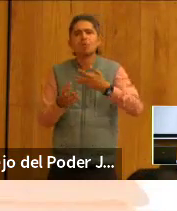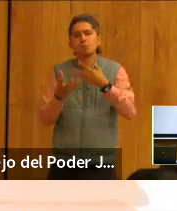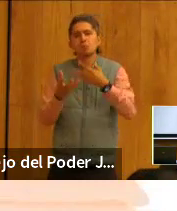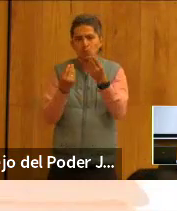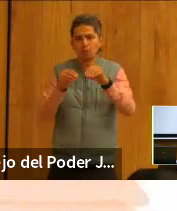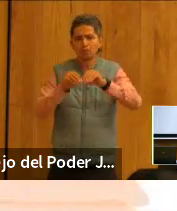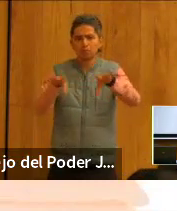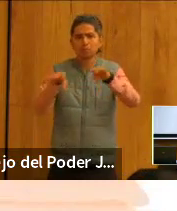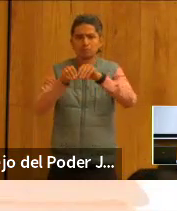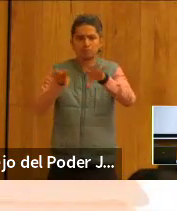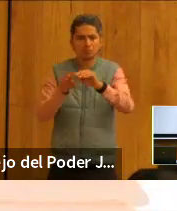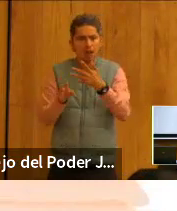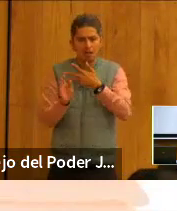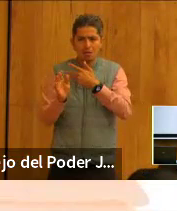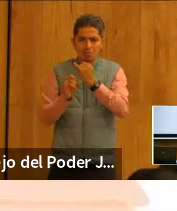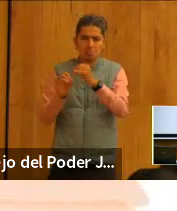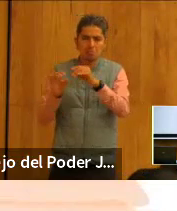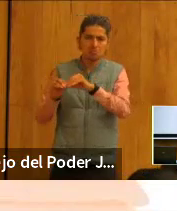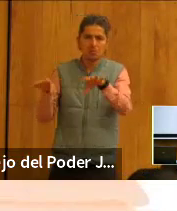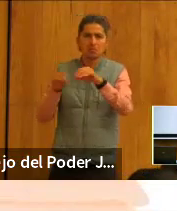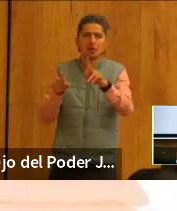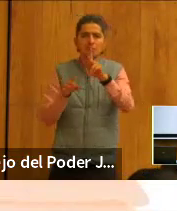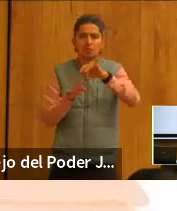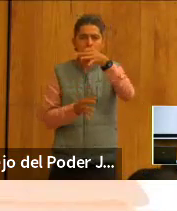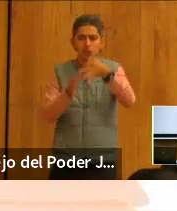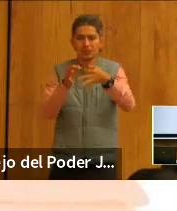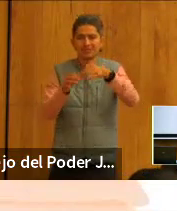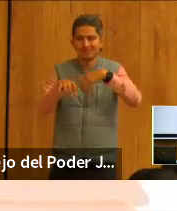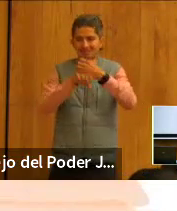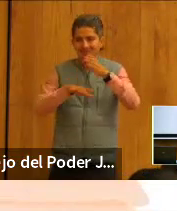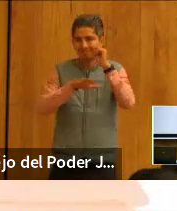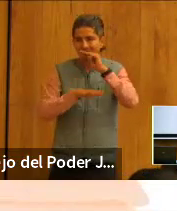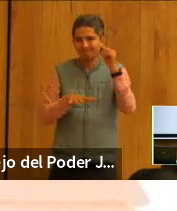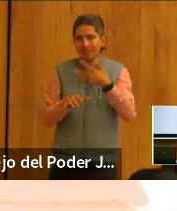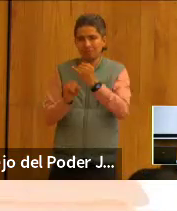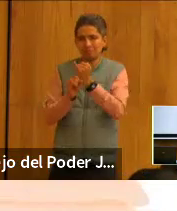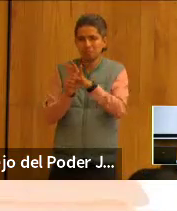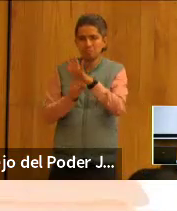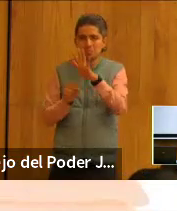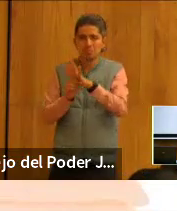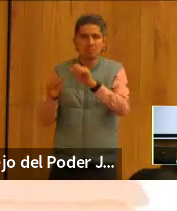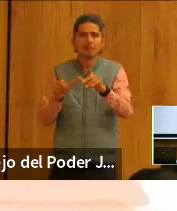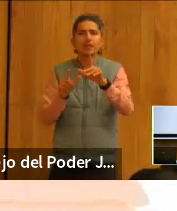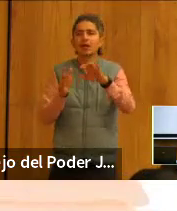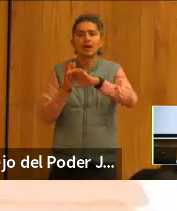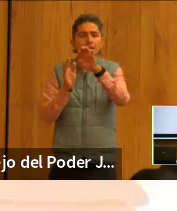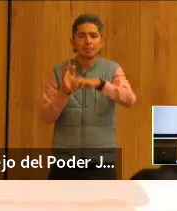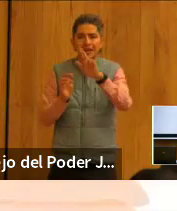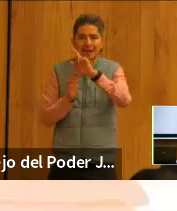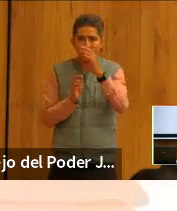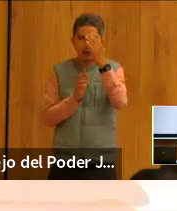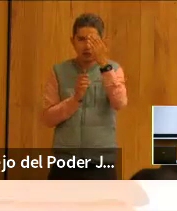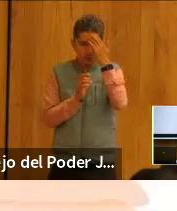publicadas en el portal del Poder Judicial del Estado de Michoacán. Por ejemplo, el reconocimiento de